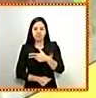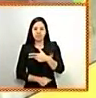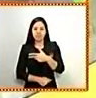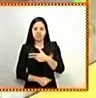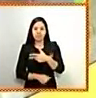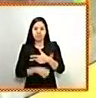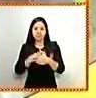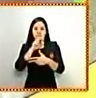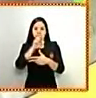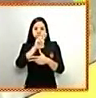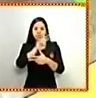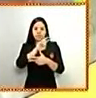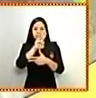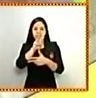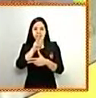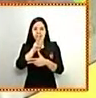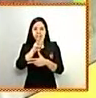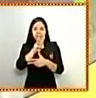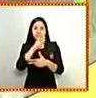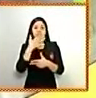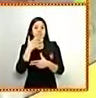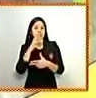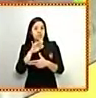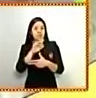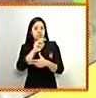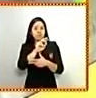Este es el 26, segundo número, suerte.